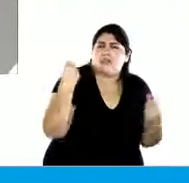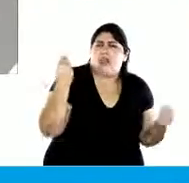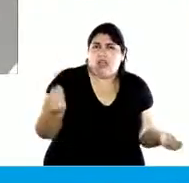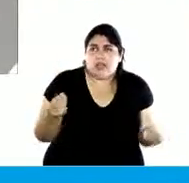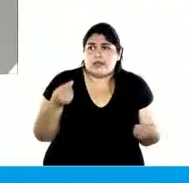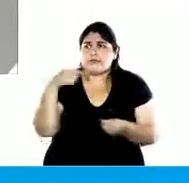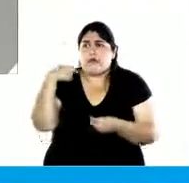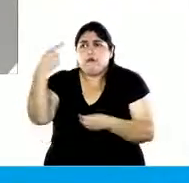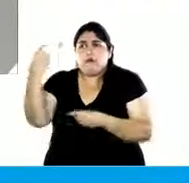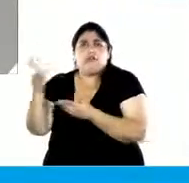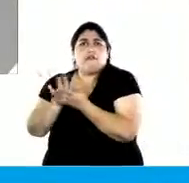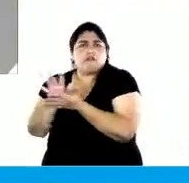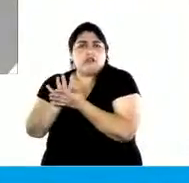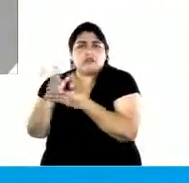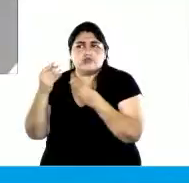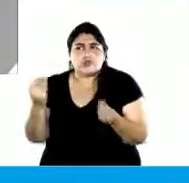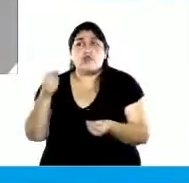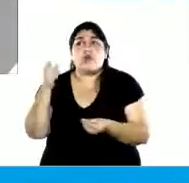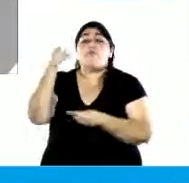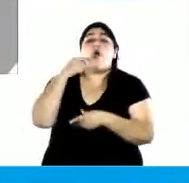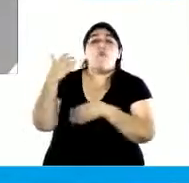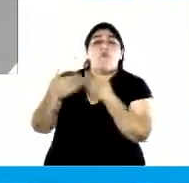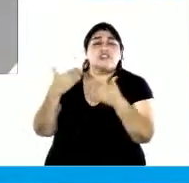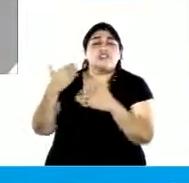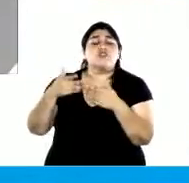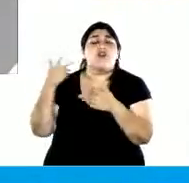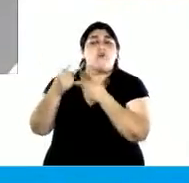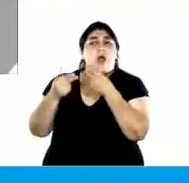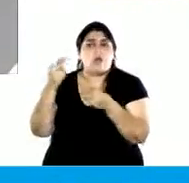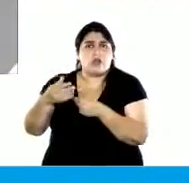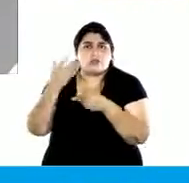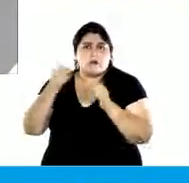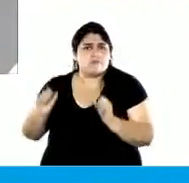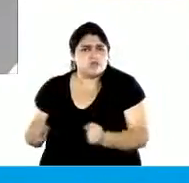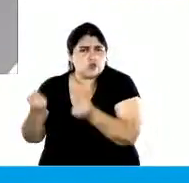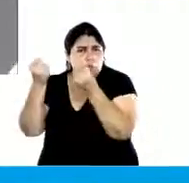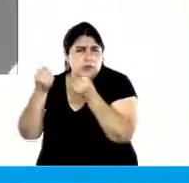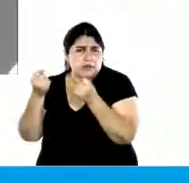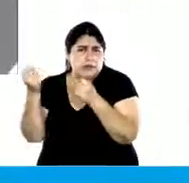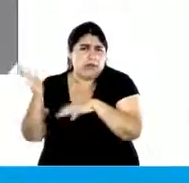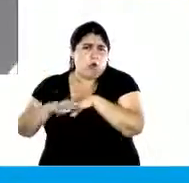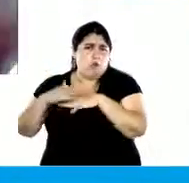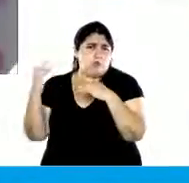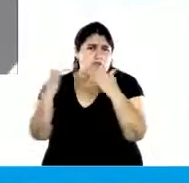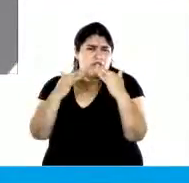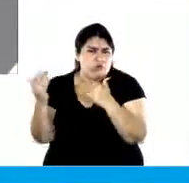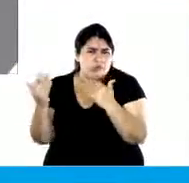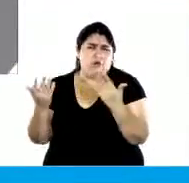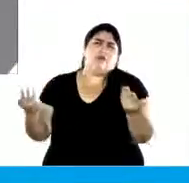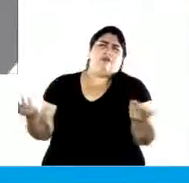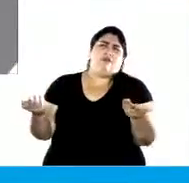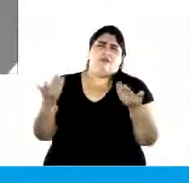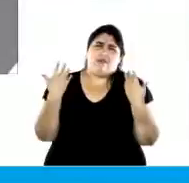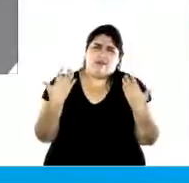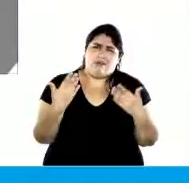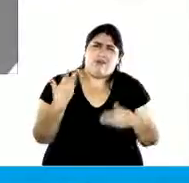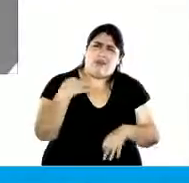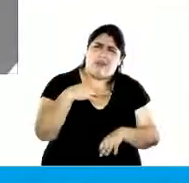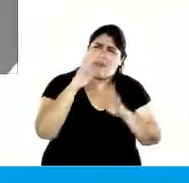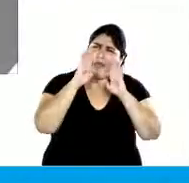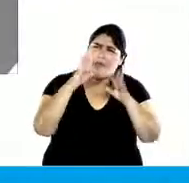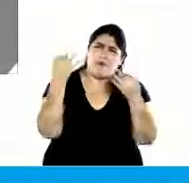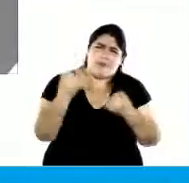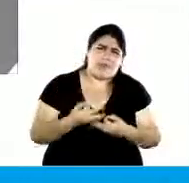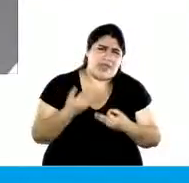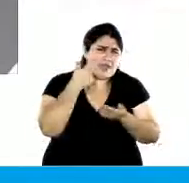se suspendió el proceso de vacunación en un estadio, en el Estadio Único de la Ciudad de La Plata por un partido de fútbol. Presidente, pongamos en eje esta situación.